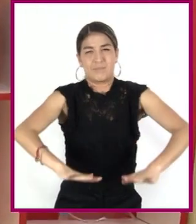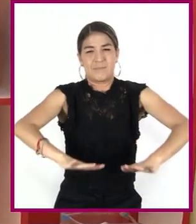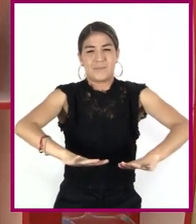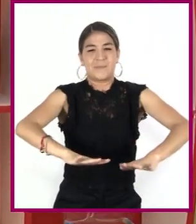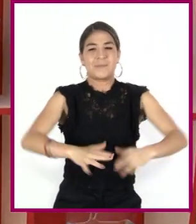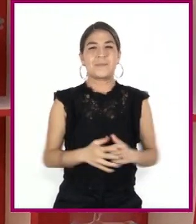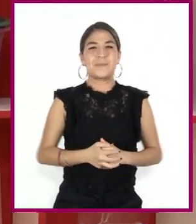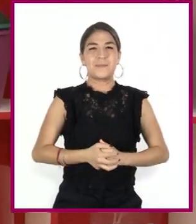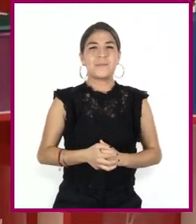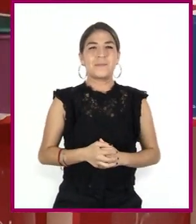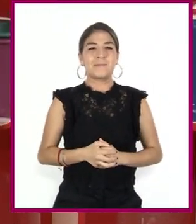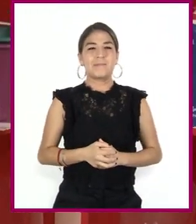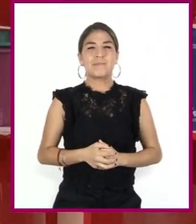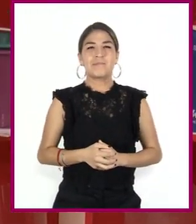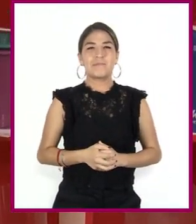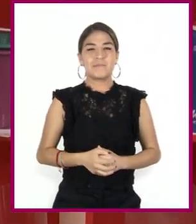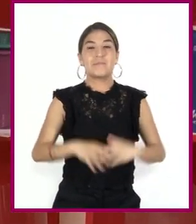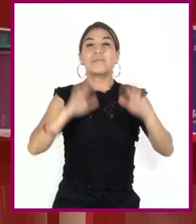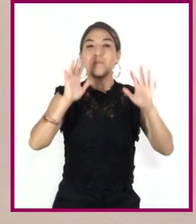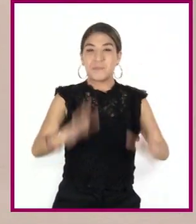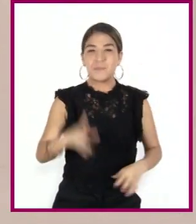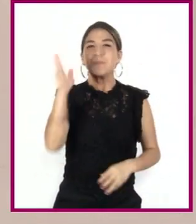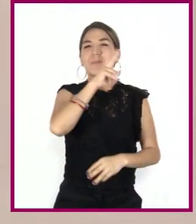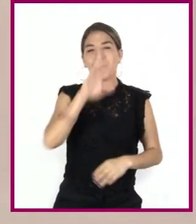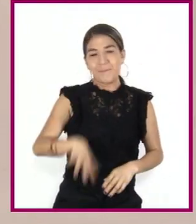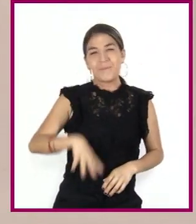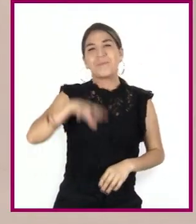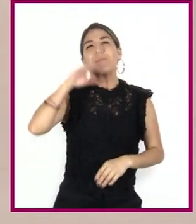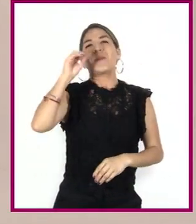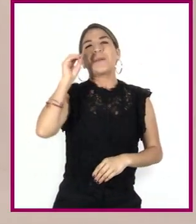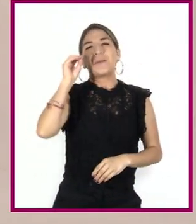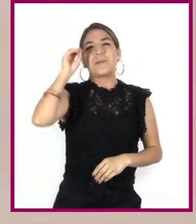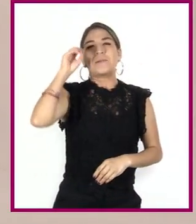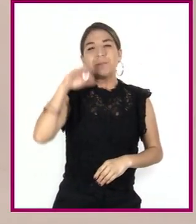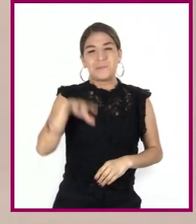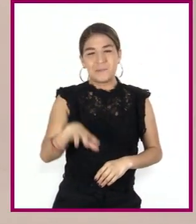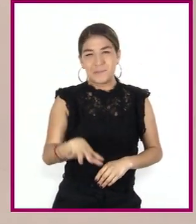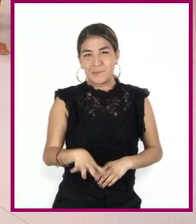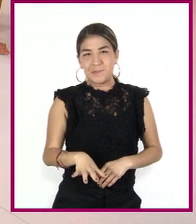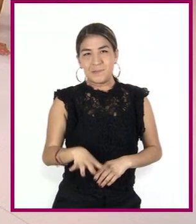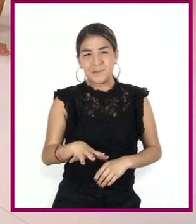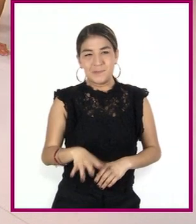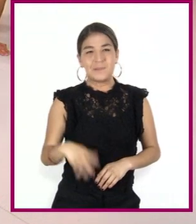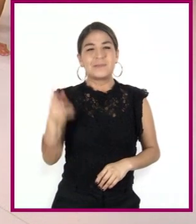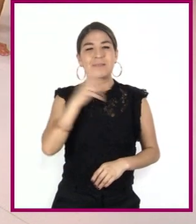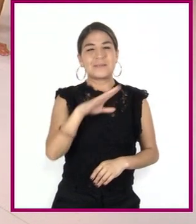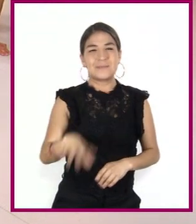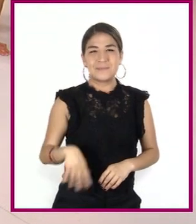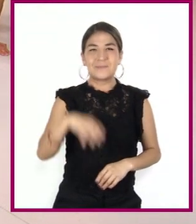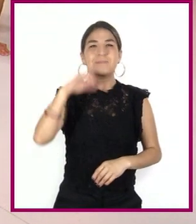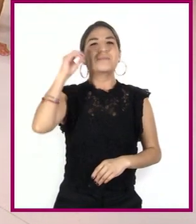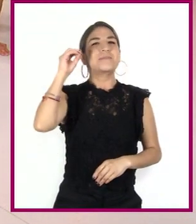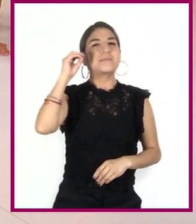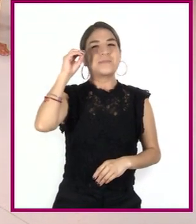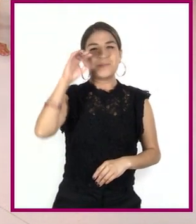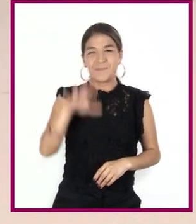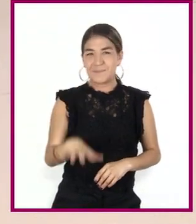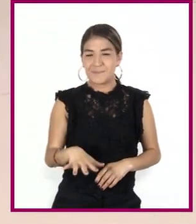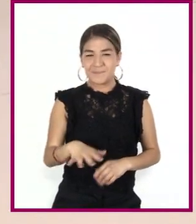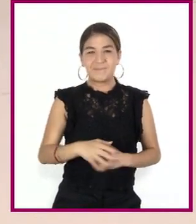los antebrazos. Y ahí aprovechas para recuperarte. Realizas tus inhalaciones y